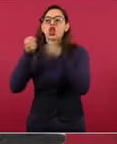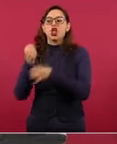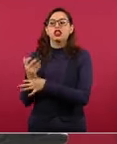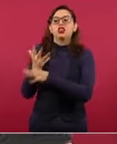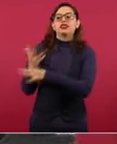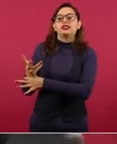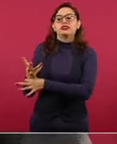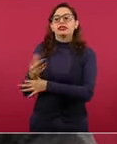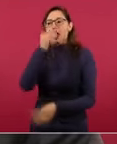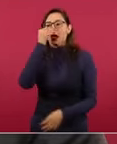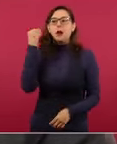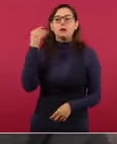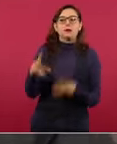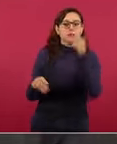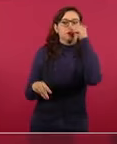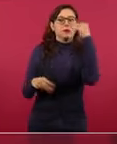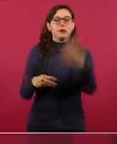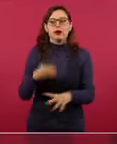dónde